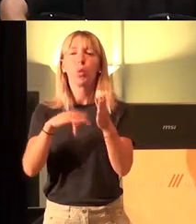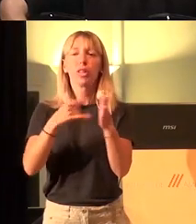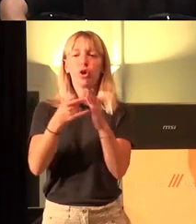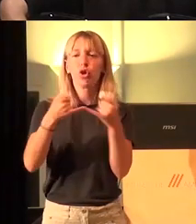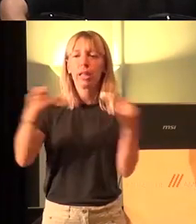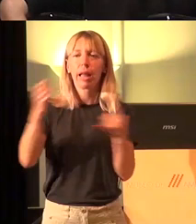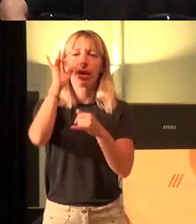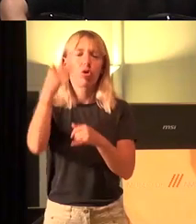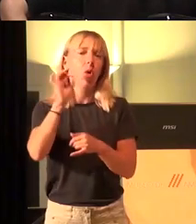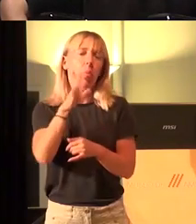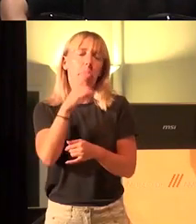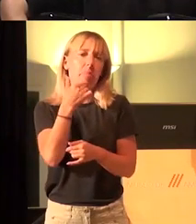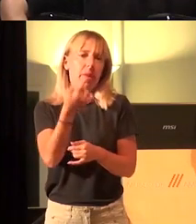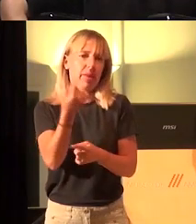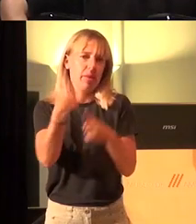simplemente por lanzar.